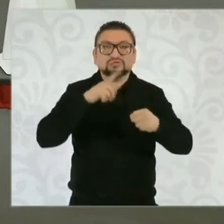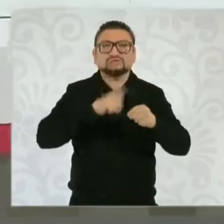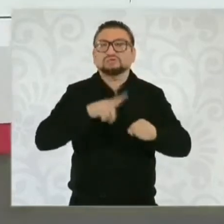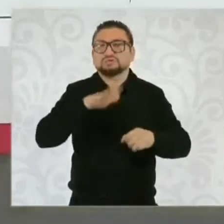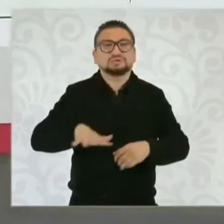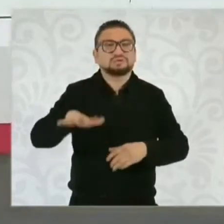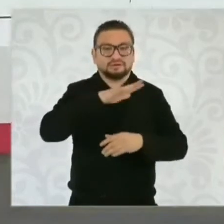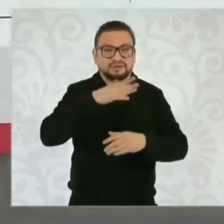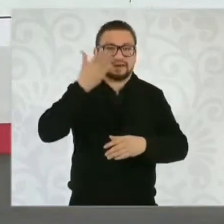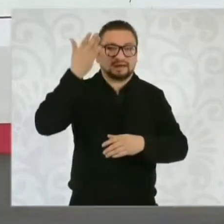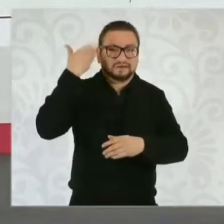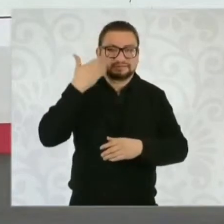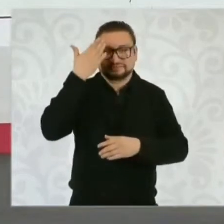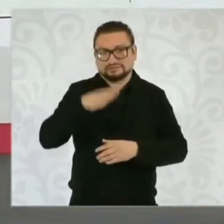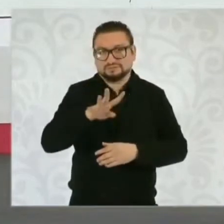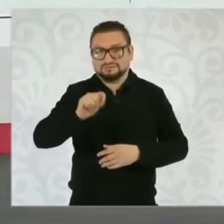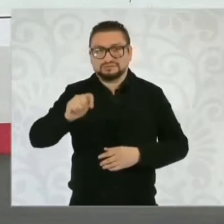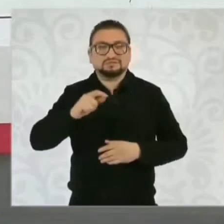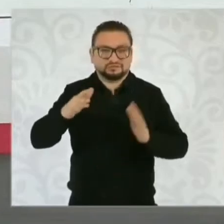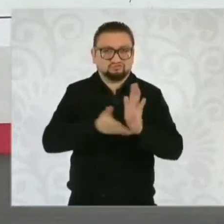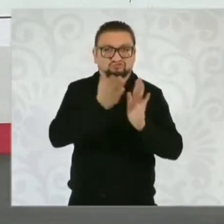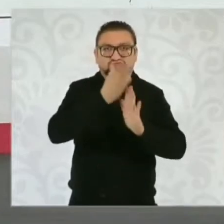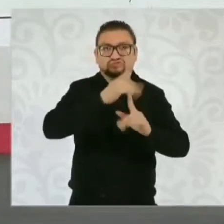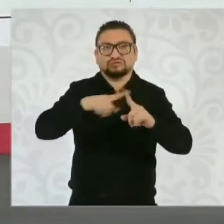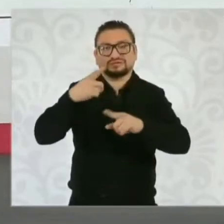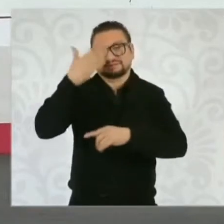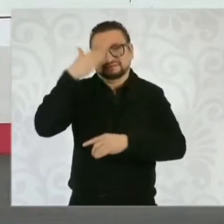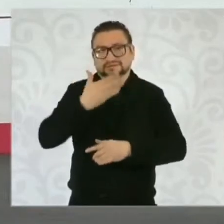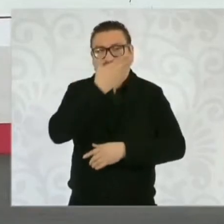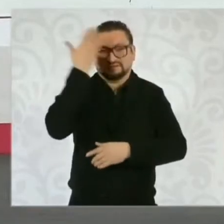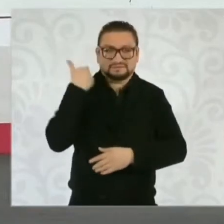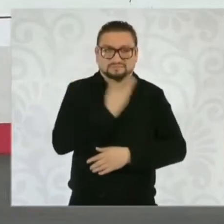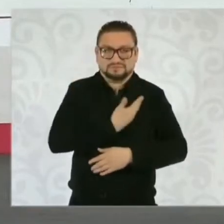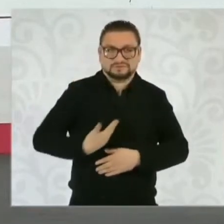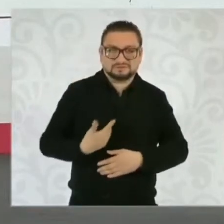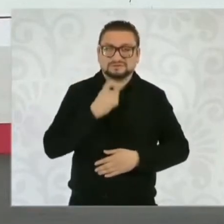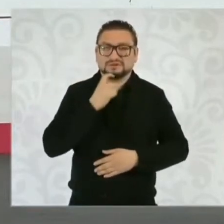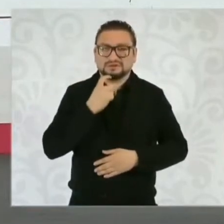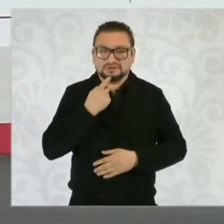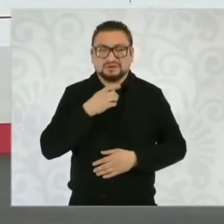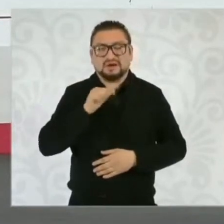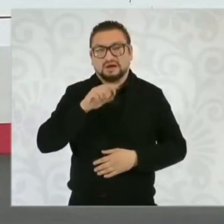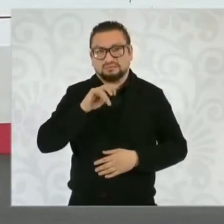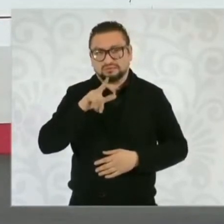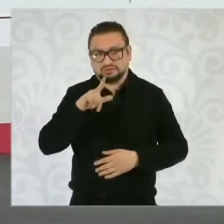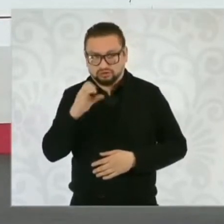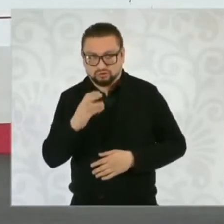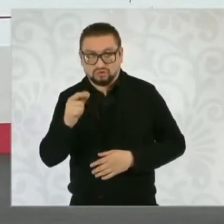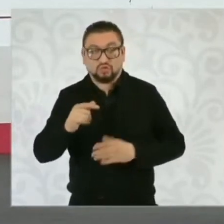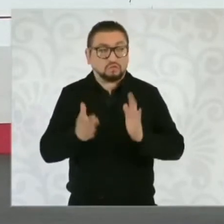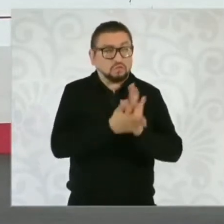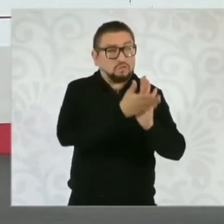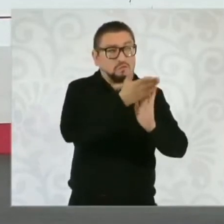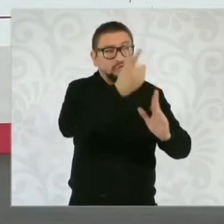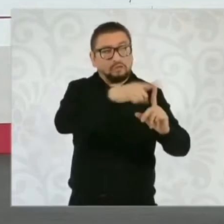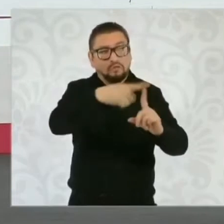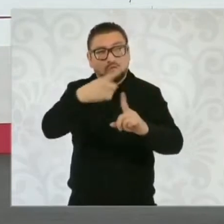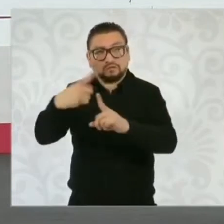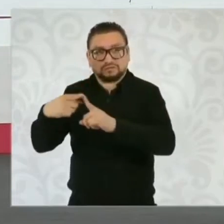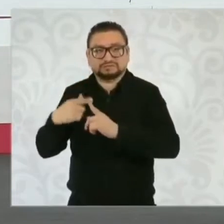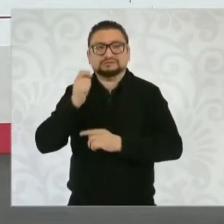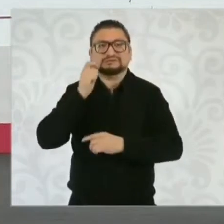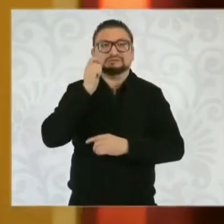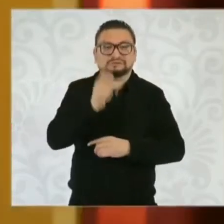infraestructura construida por la Cuarta Transformación. Ustedes saben que con el presidente Andrés Manuel López Obrador se construyó mucha infraestructura. Y a esto le